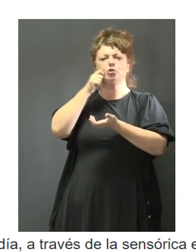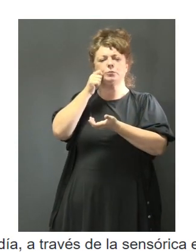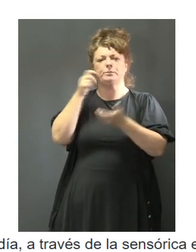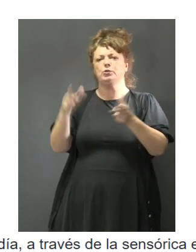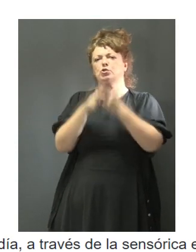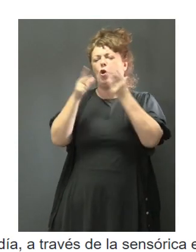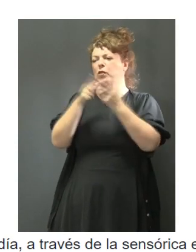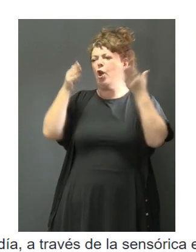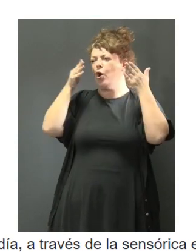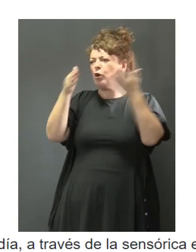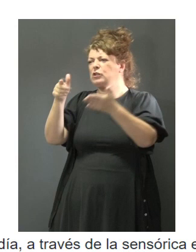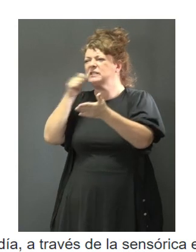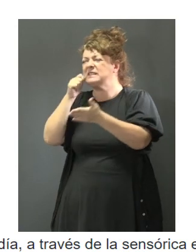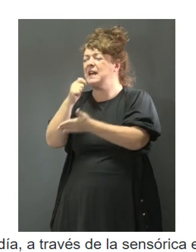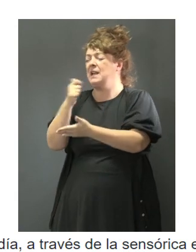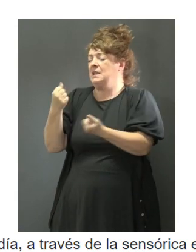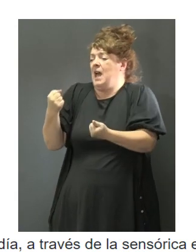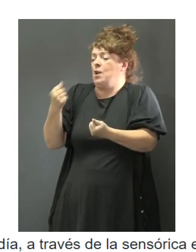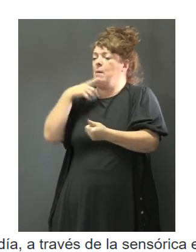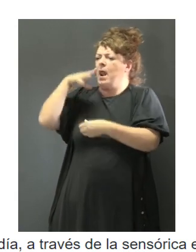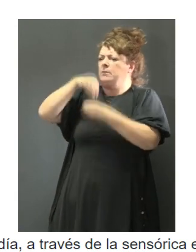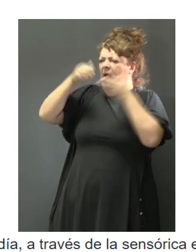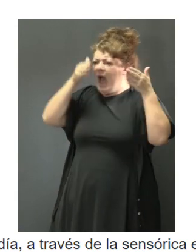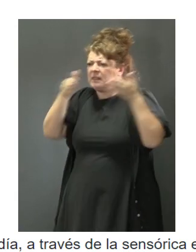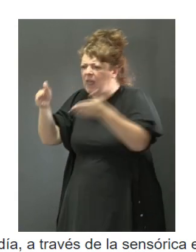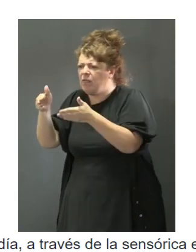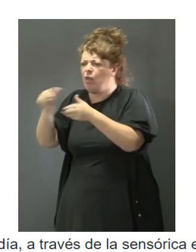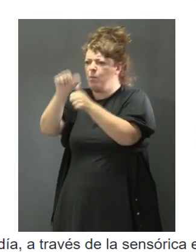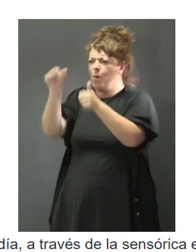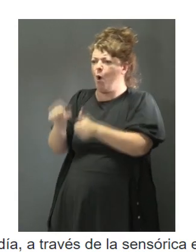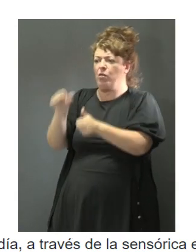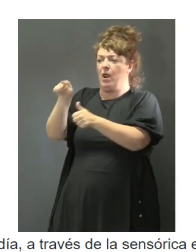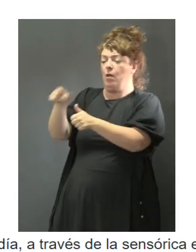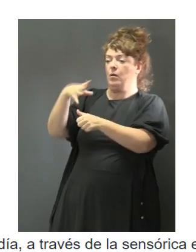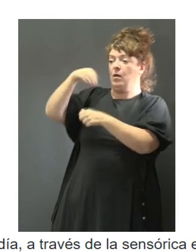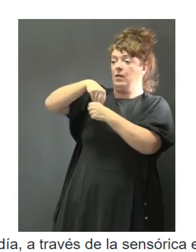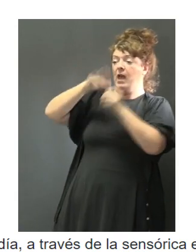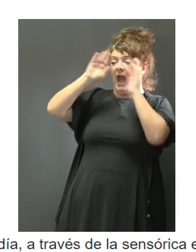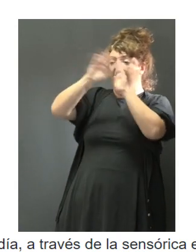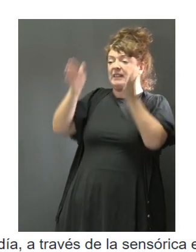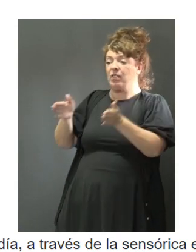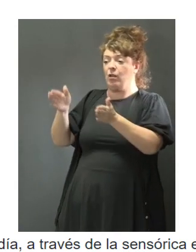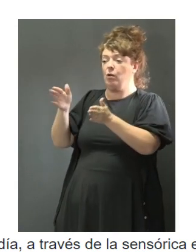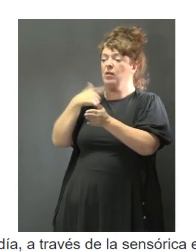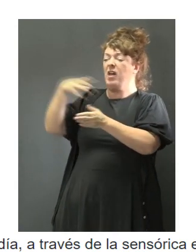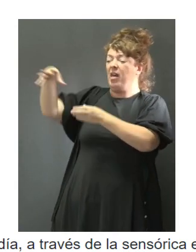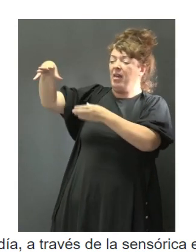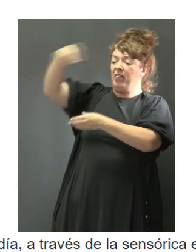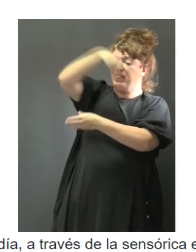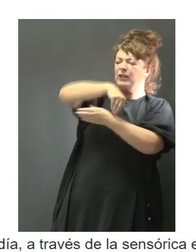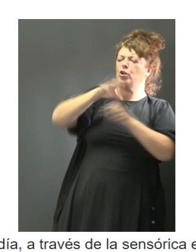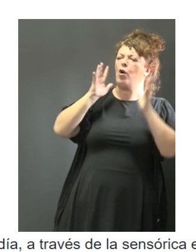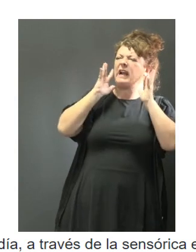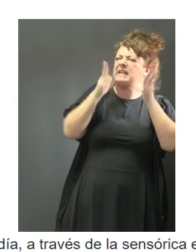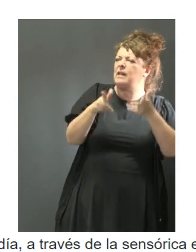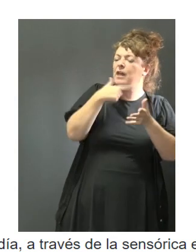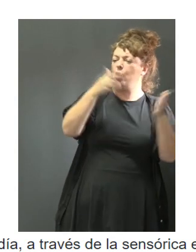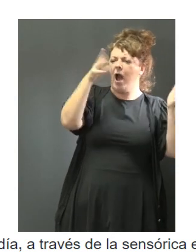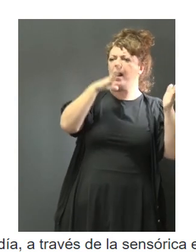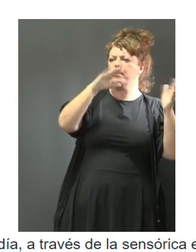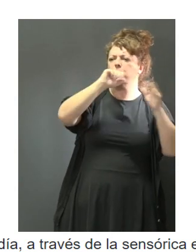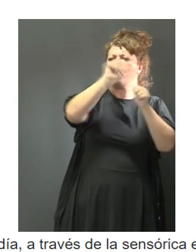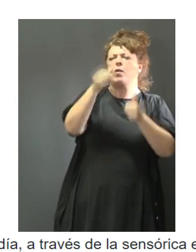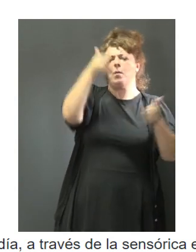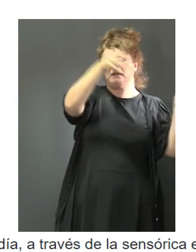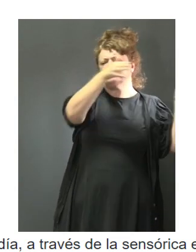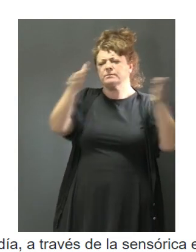personas que están en sus domicilios. Cada vez el modelo va más a permanecer en el domicilio y no en un centro residencial. Entonces, ahí lo que